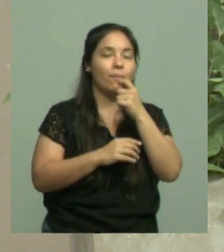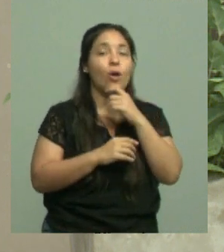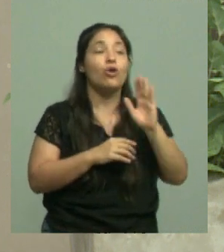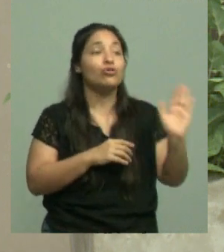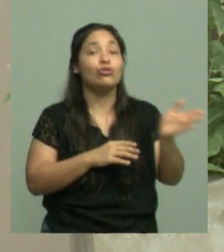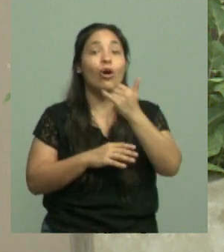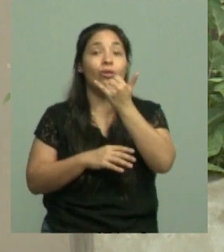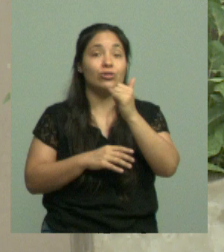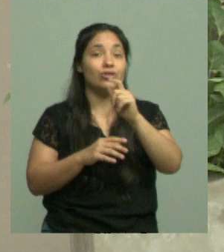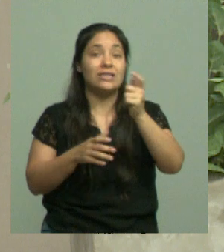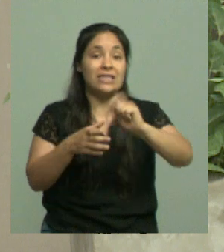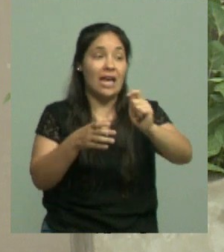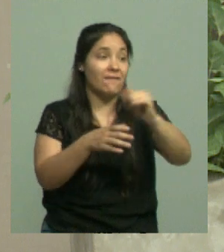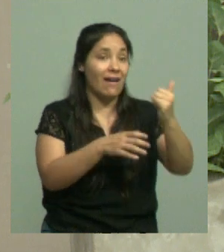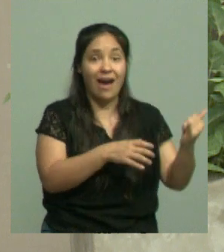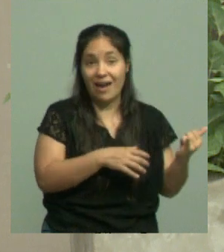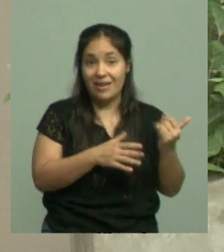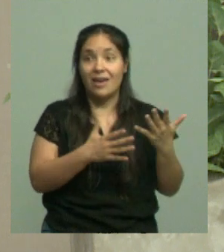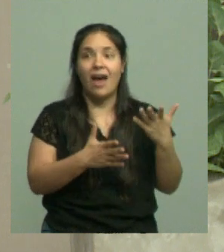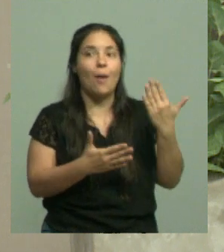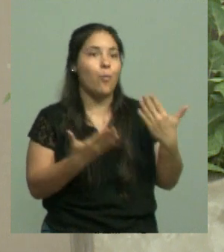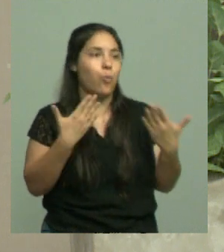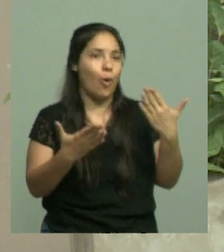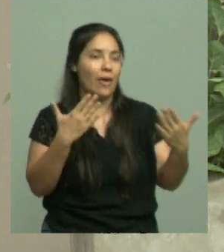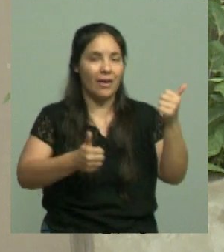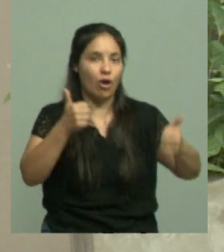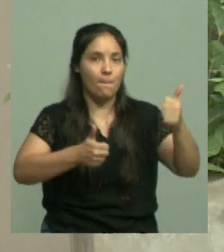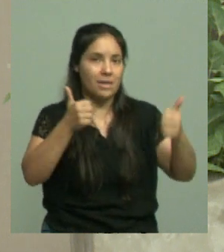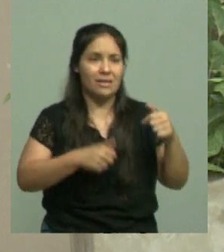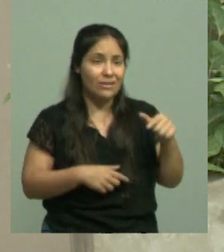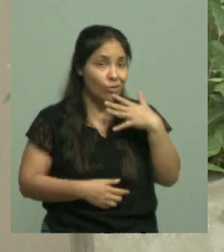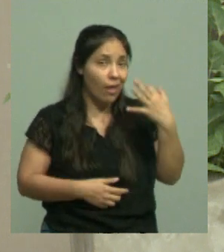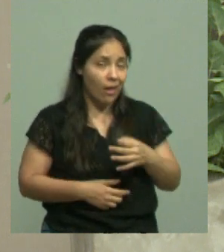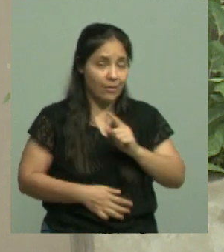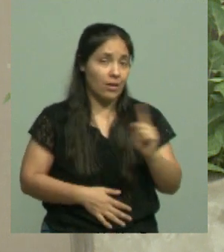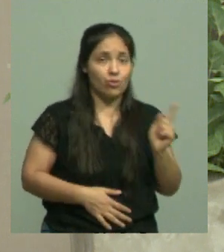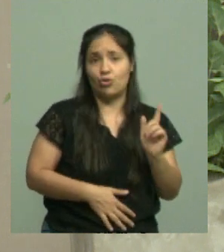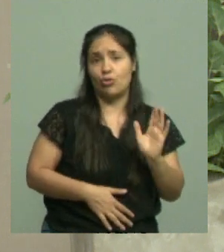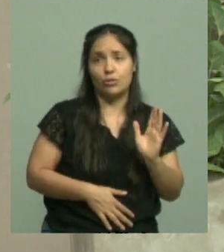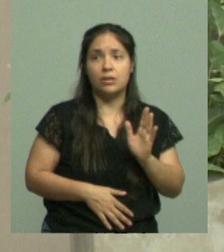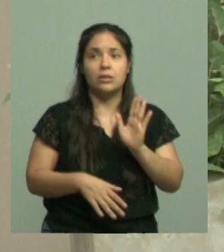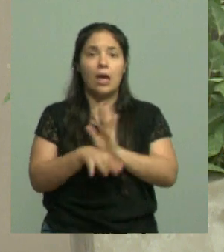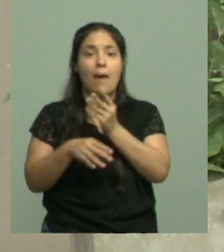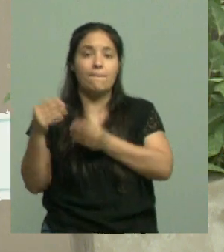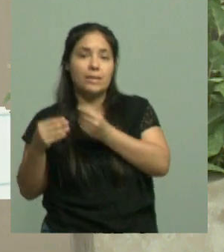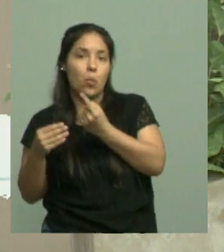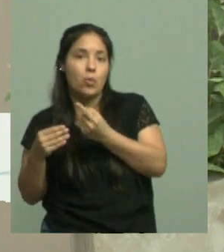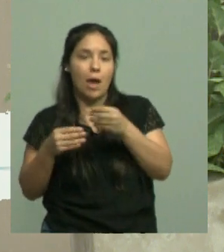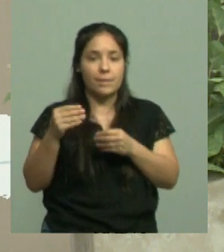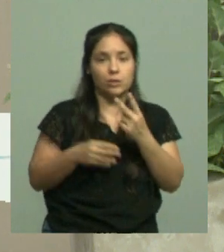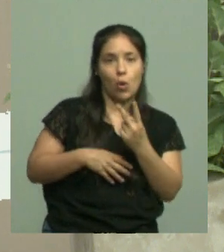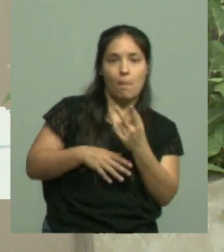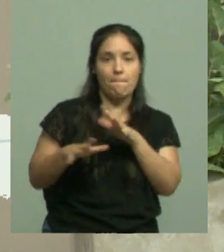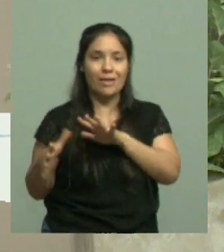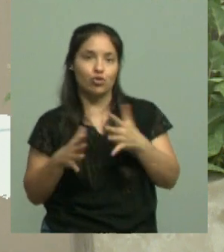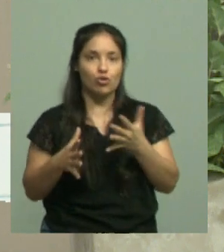competir entre sí y llegaran directamente al cliente. Y eso la verdad no pasa. Entonces tenemos una o dos empresas muy grandes que son las que proveen